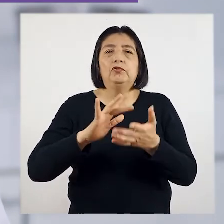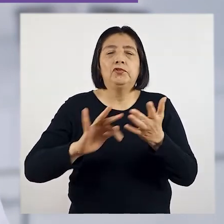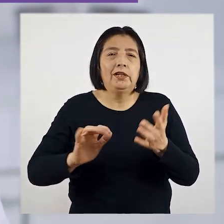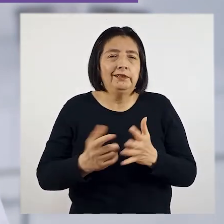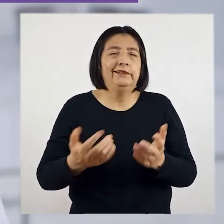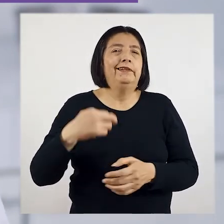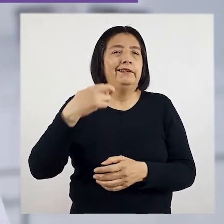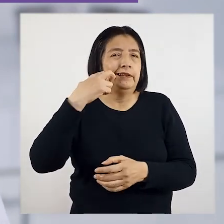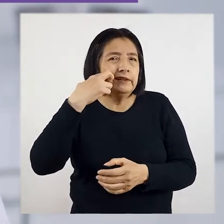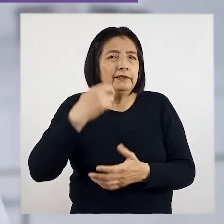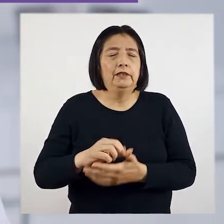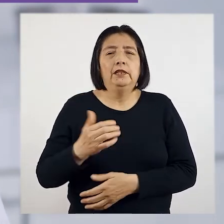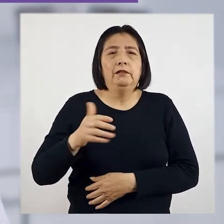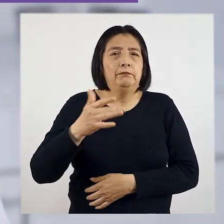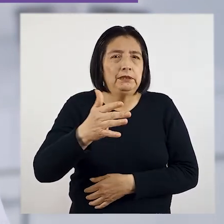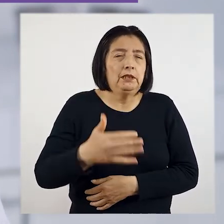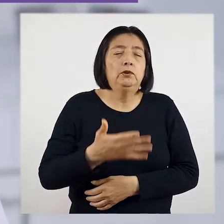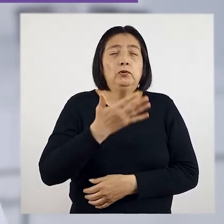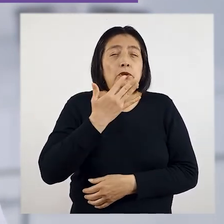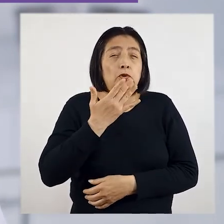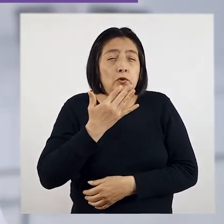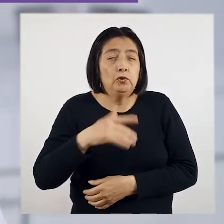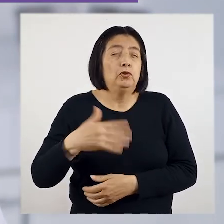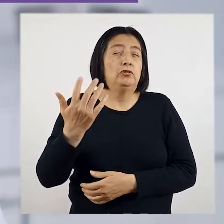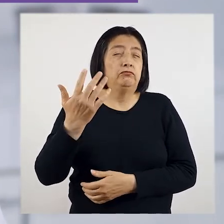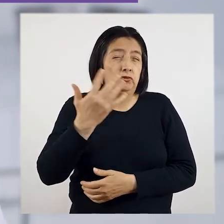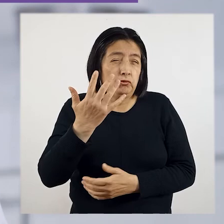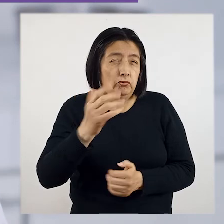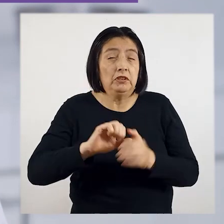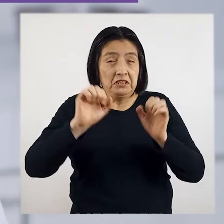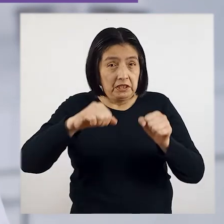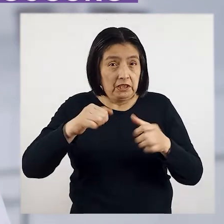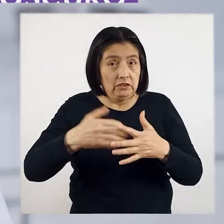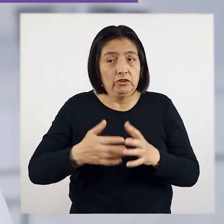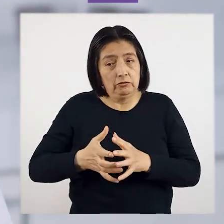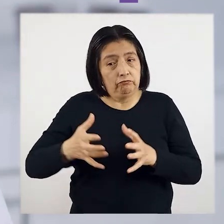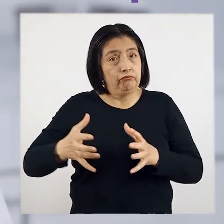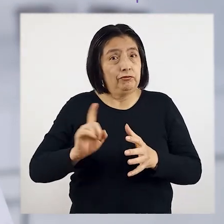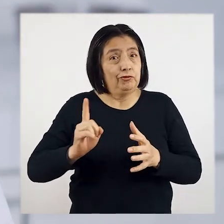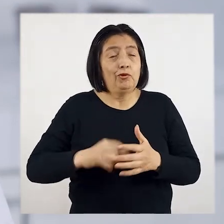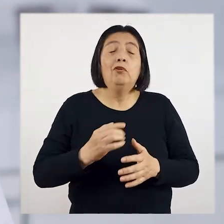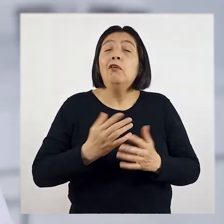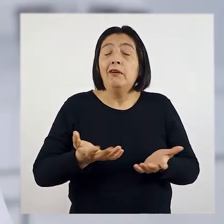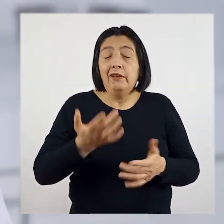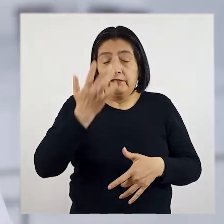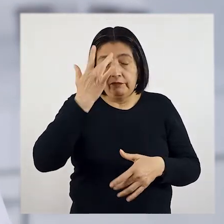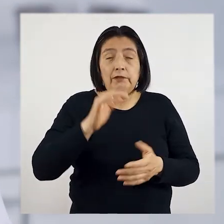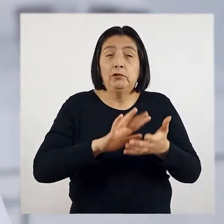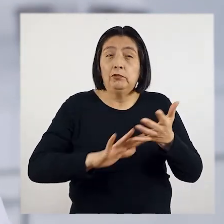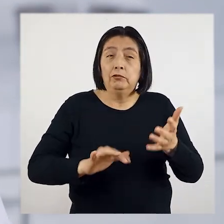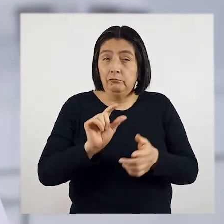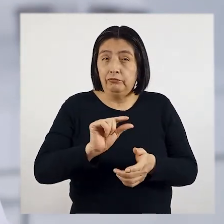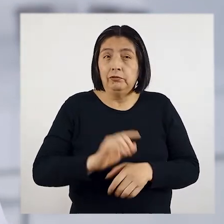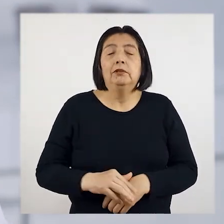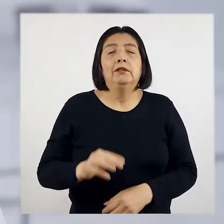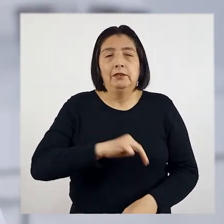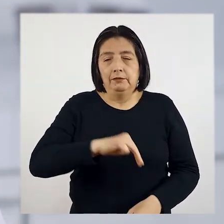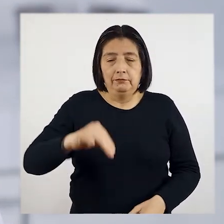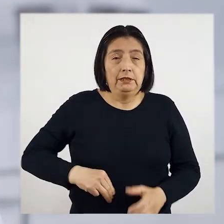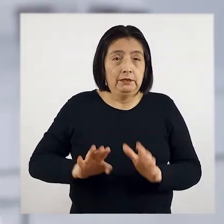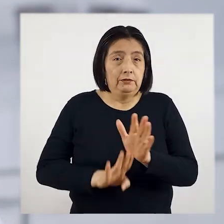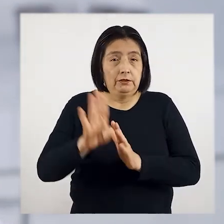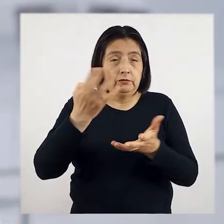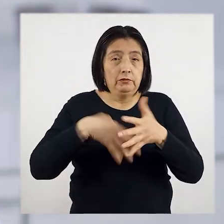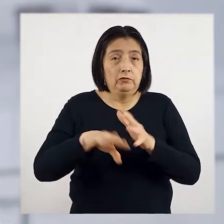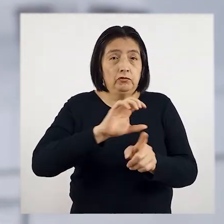hígado, sangrecita, carne, pescado de color oscuro, y así crecerá sin anemia.